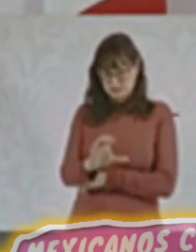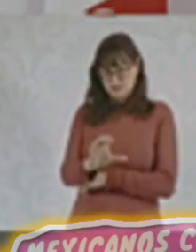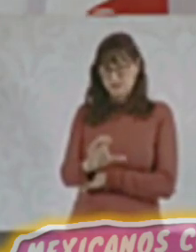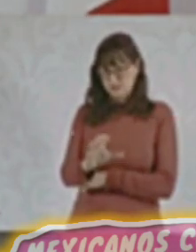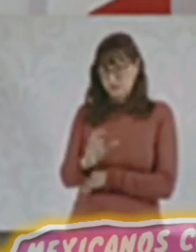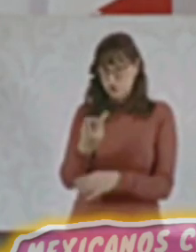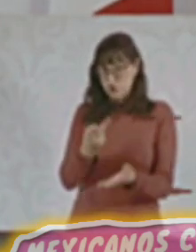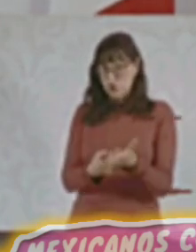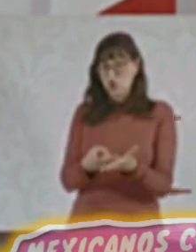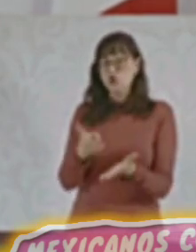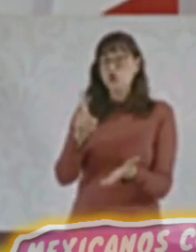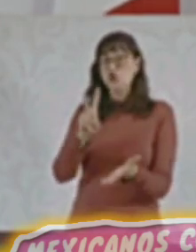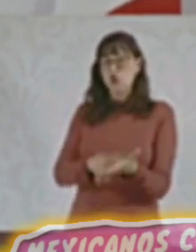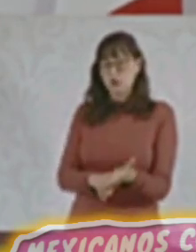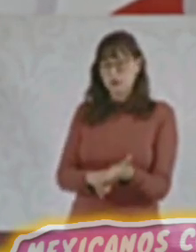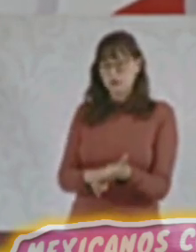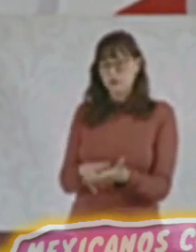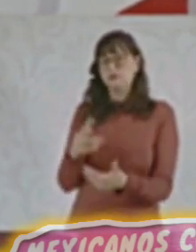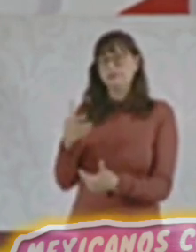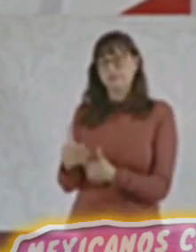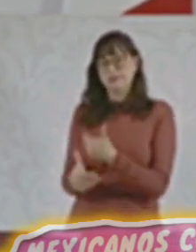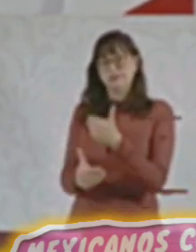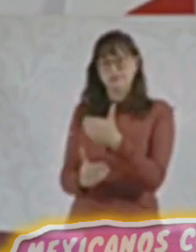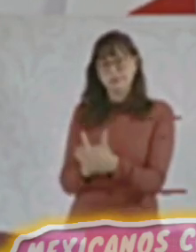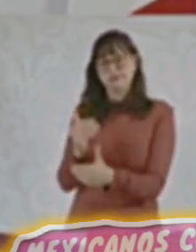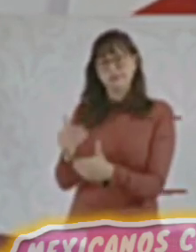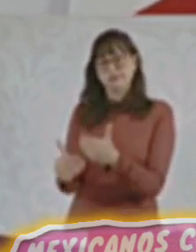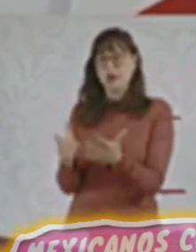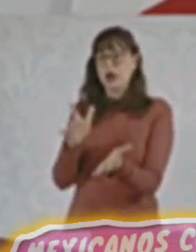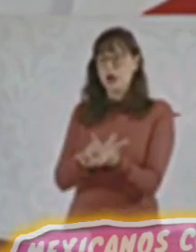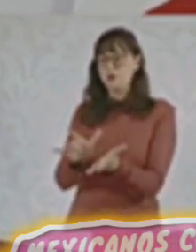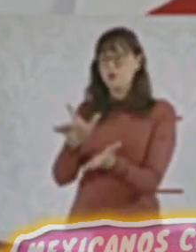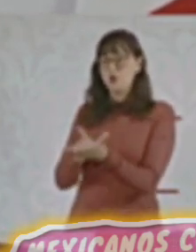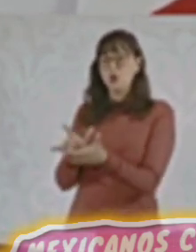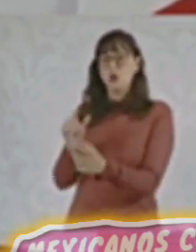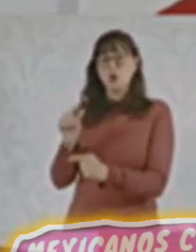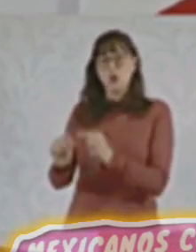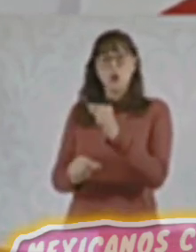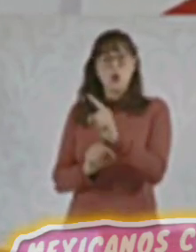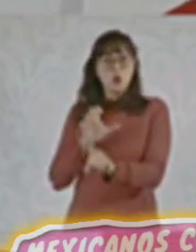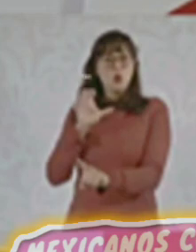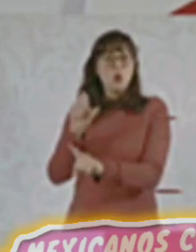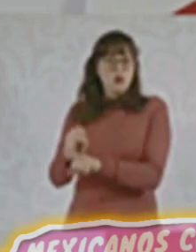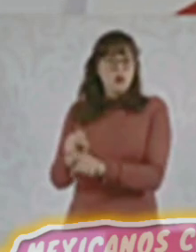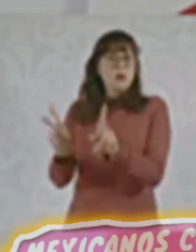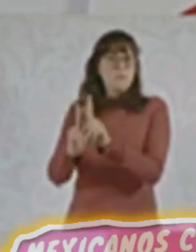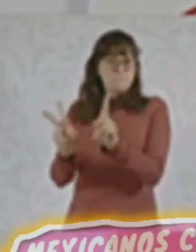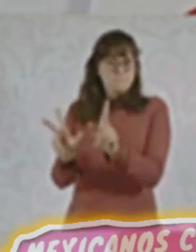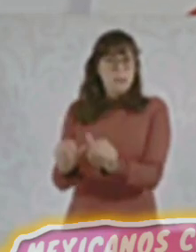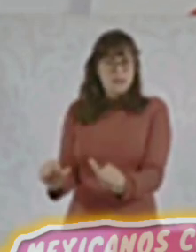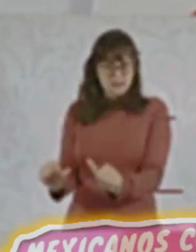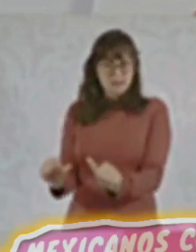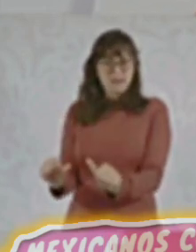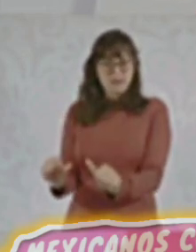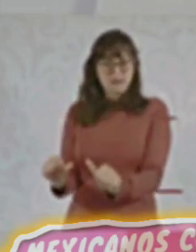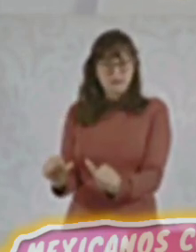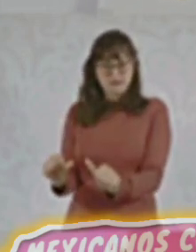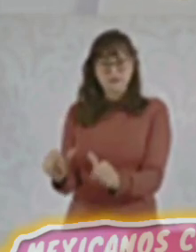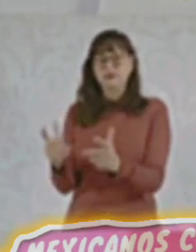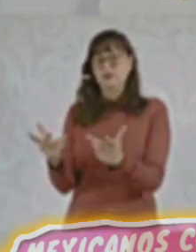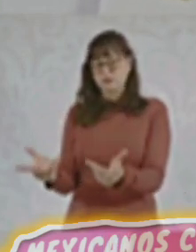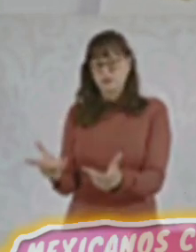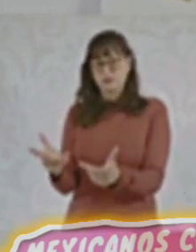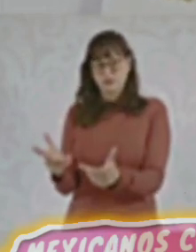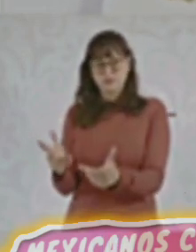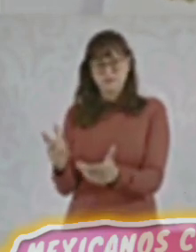pacificar y avanzar con apoyos de distinto tipo, y también esquemas de construcción de